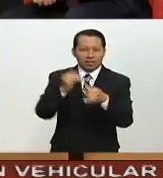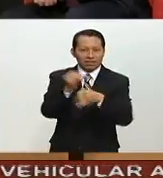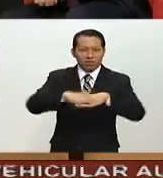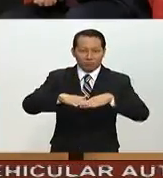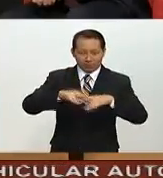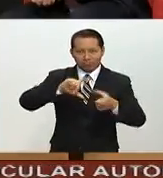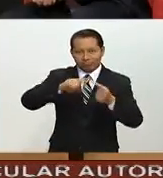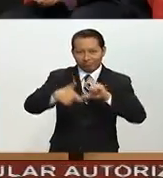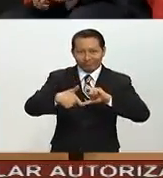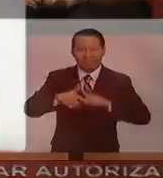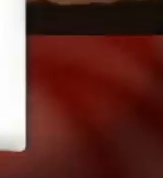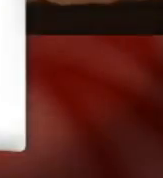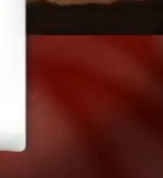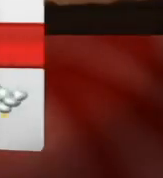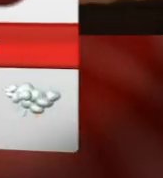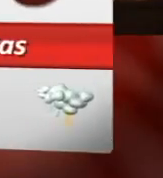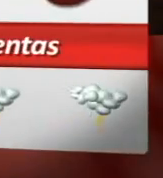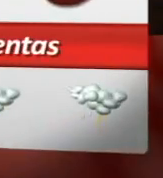México al Día.